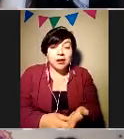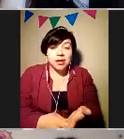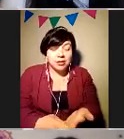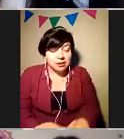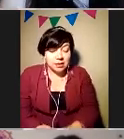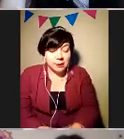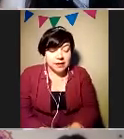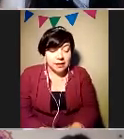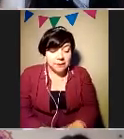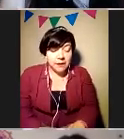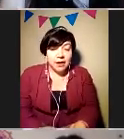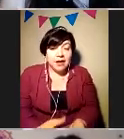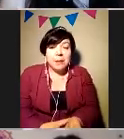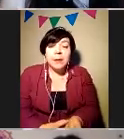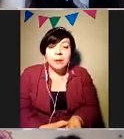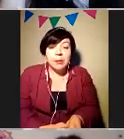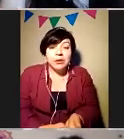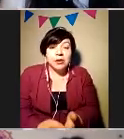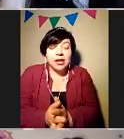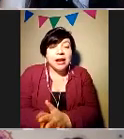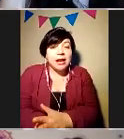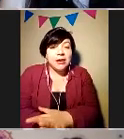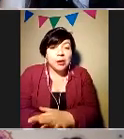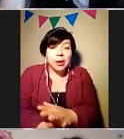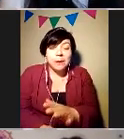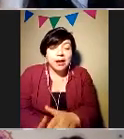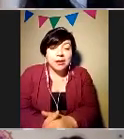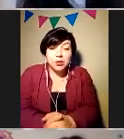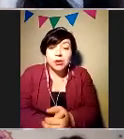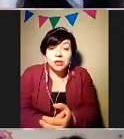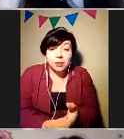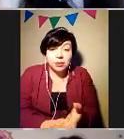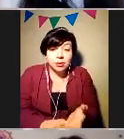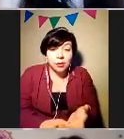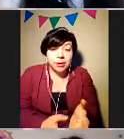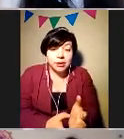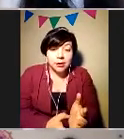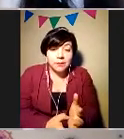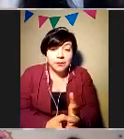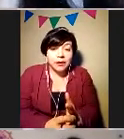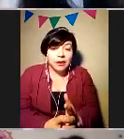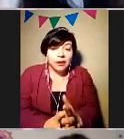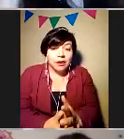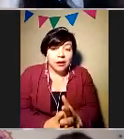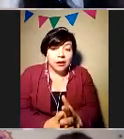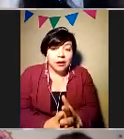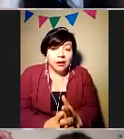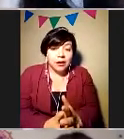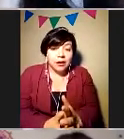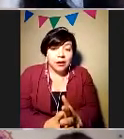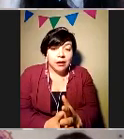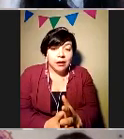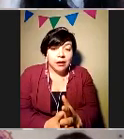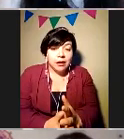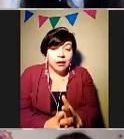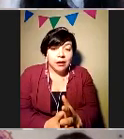Y que de hecho estuve pasado, habíamos propuesto que ojalá los que pudieran vieran The Truth Off, que es un documental. Súper buen